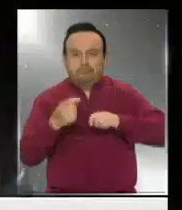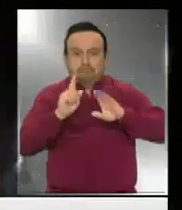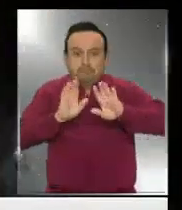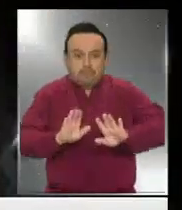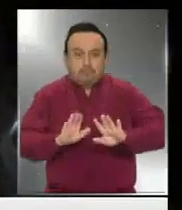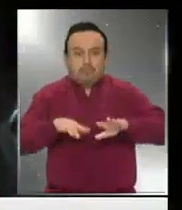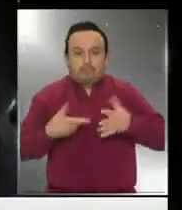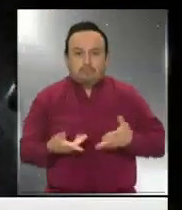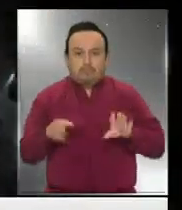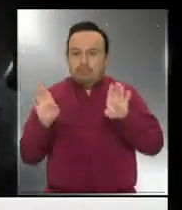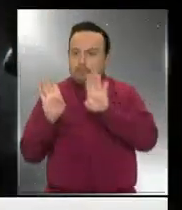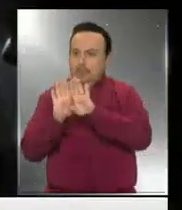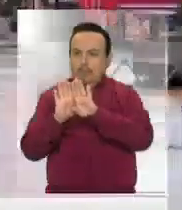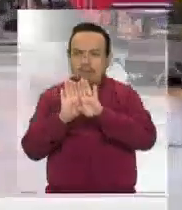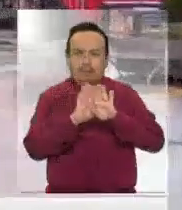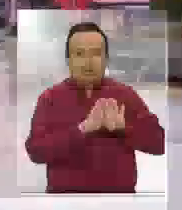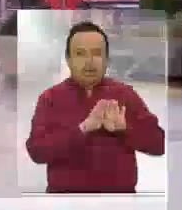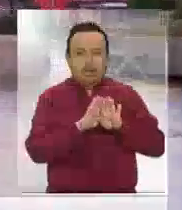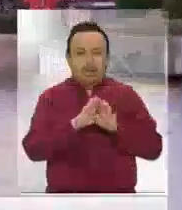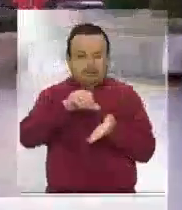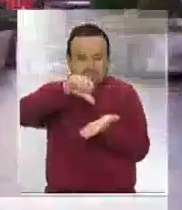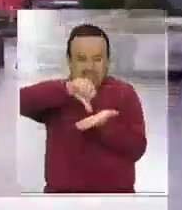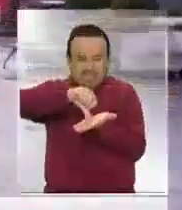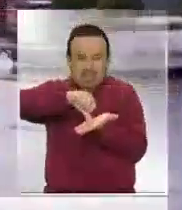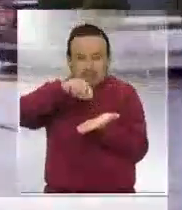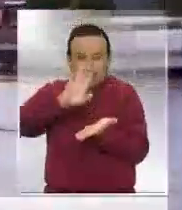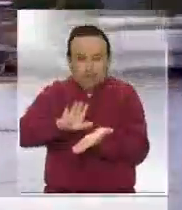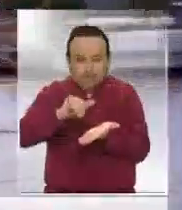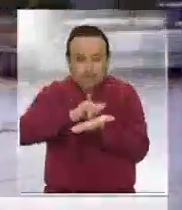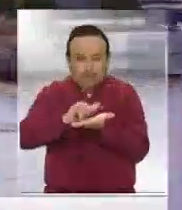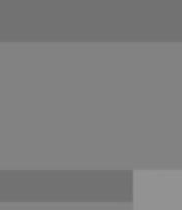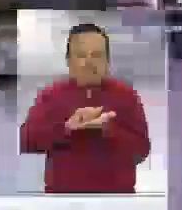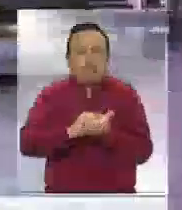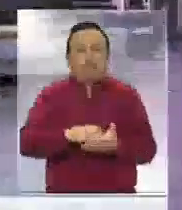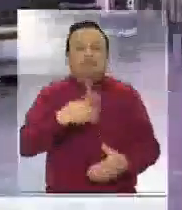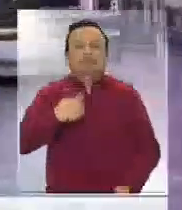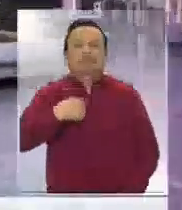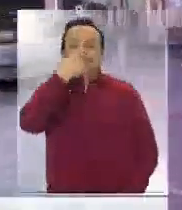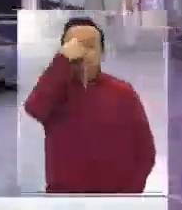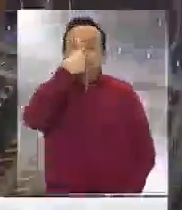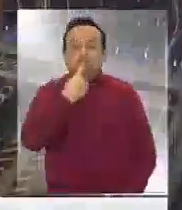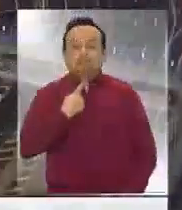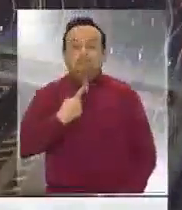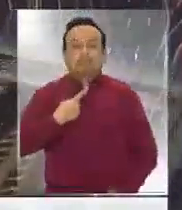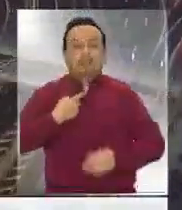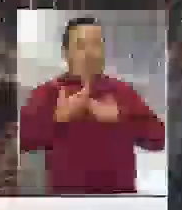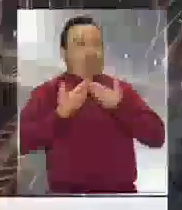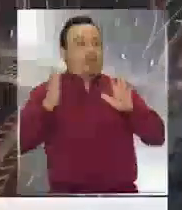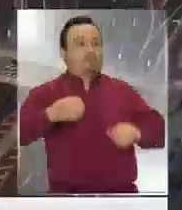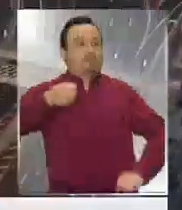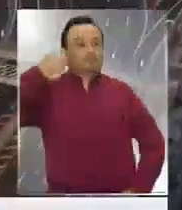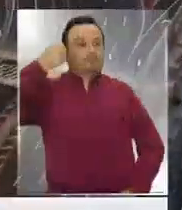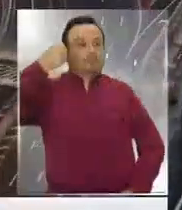están cerrados. Times Square, Central Park o la Estatua de la Libertad, polos turísticos atestados de visitantes cada